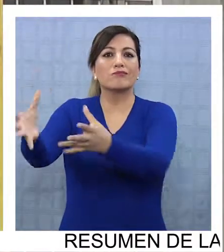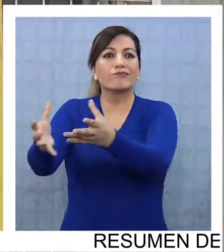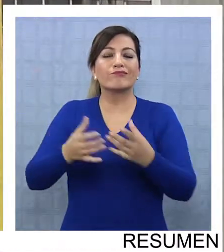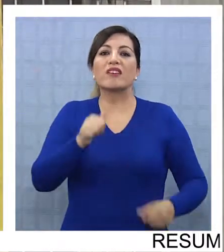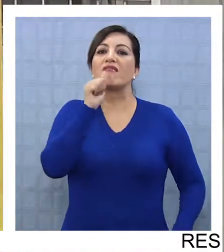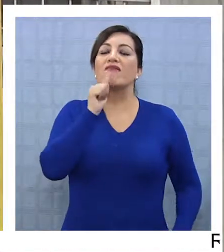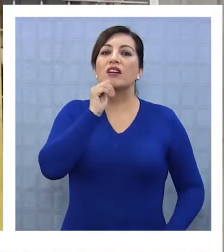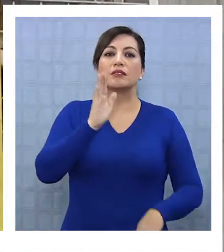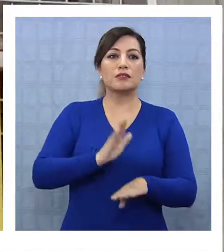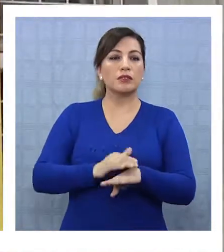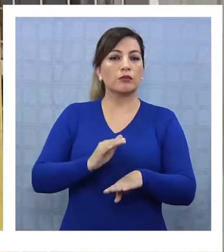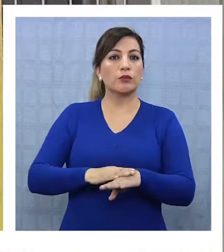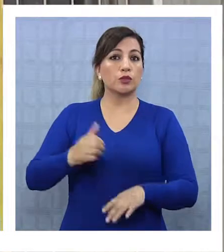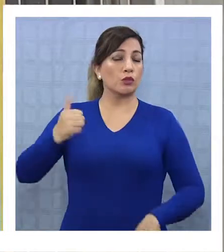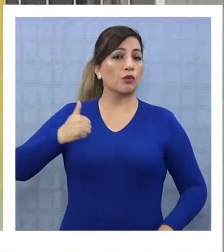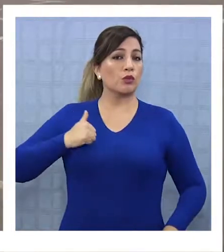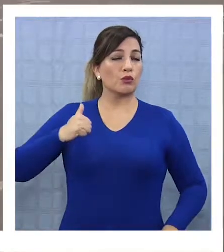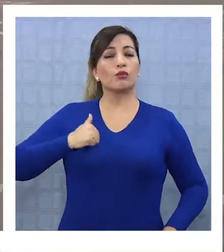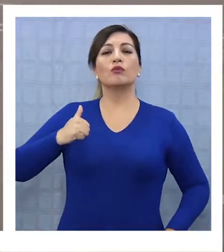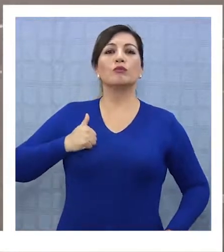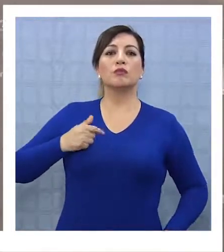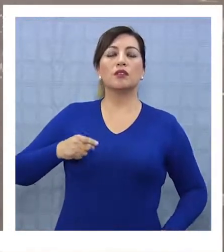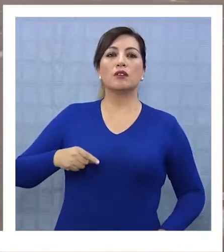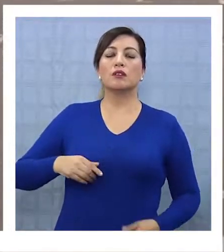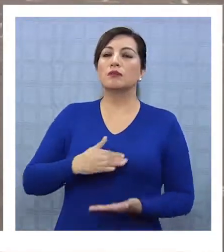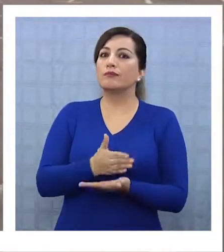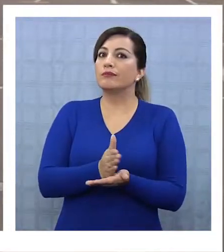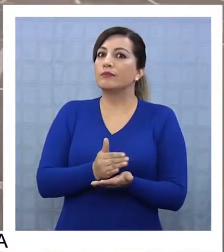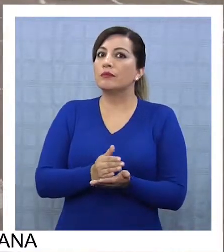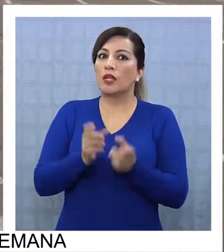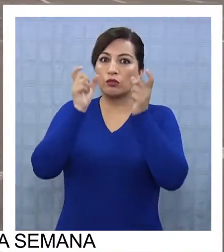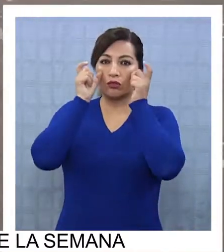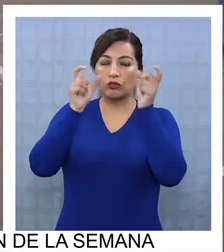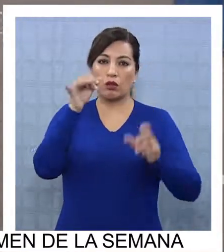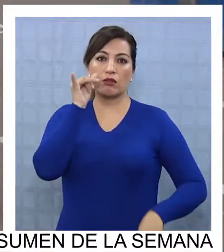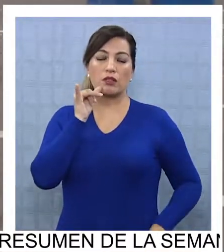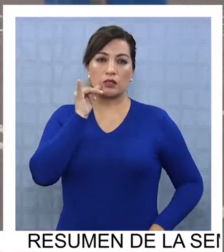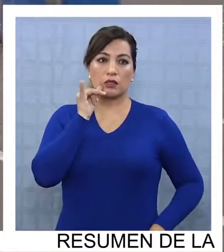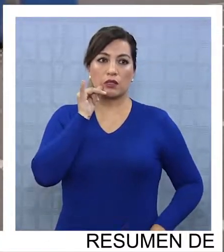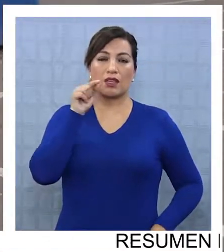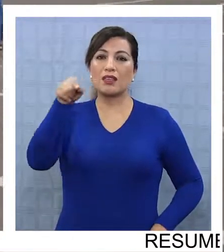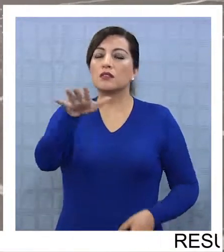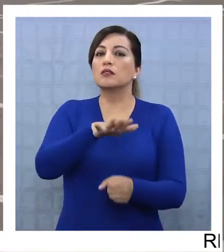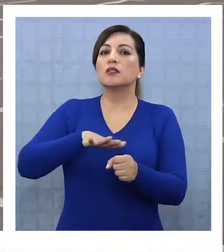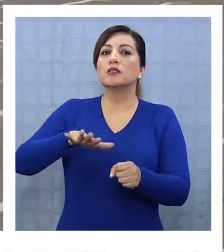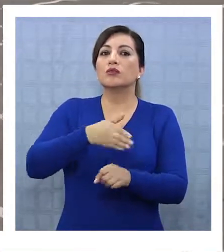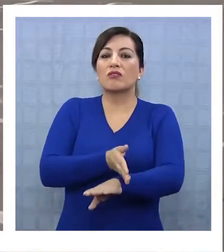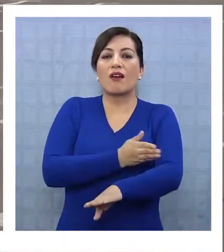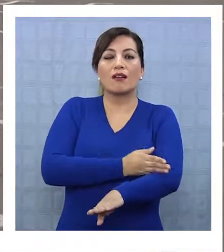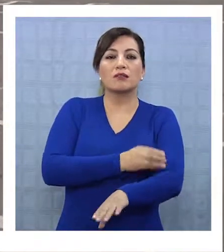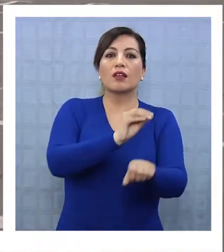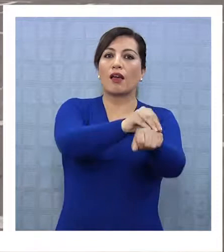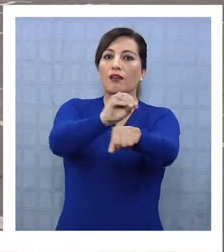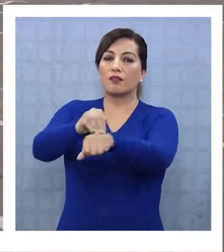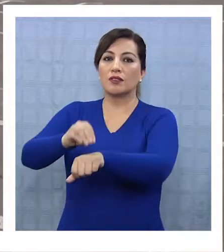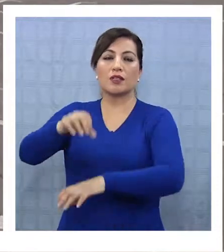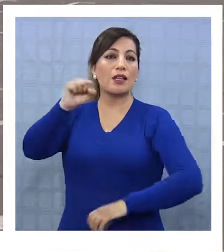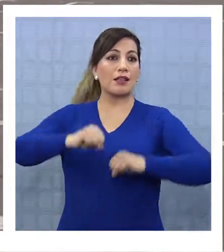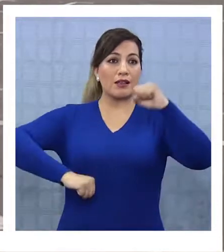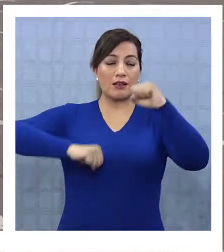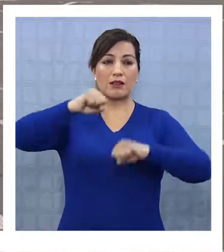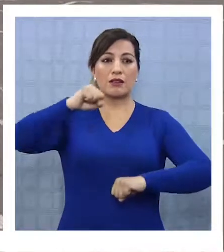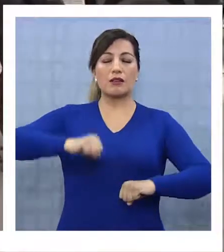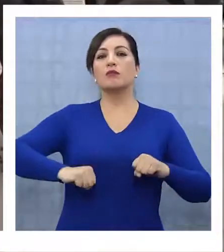por falta de permisos cumpliendo así con lo estipulado en el Plan Regulador de la Ciudad. El caso fue notificado a la empresa